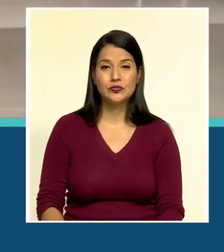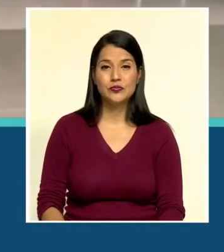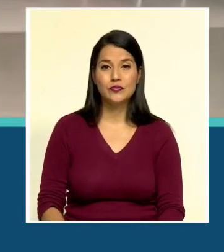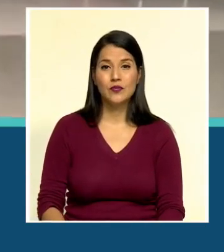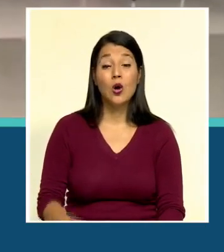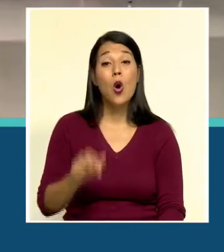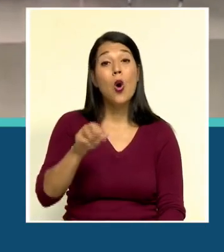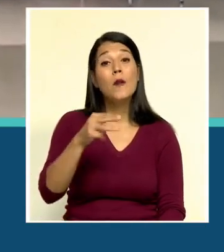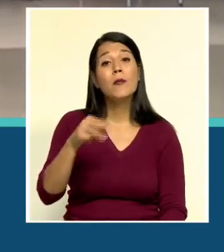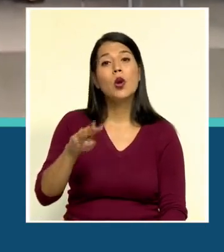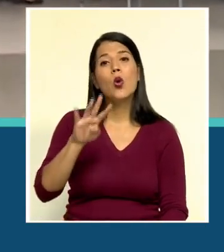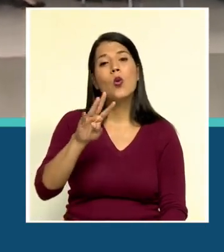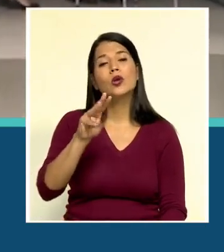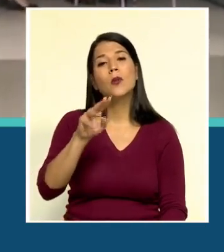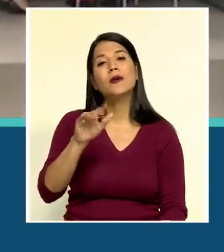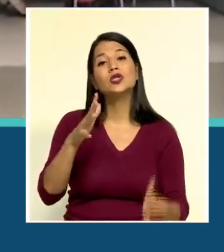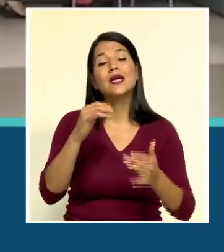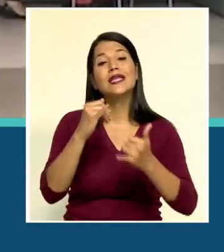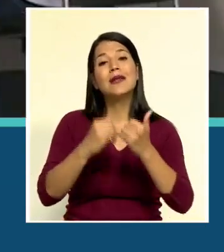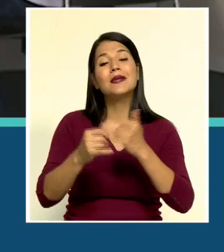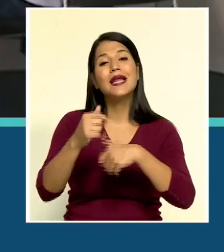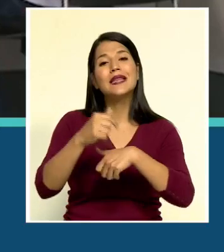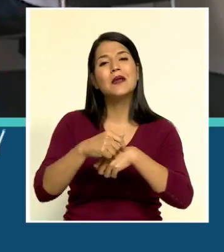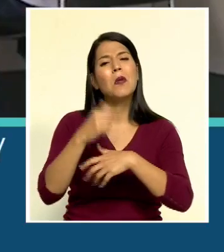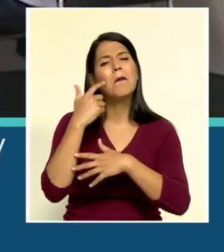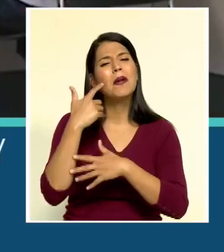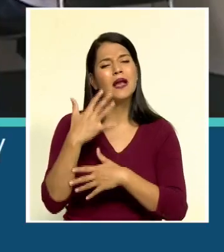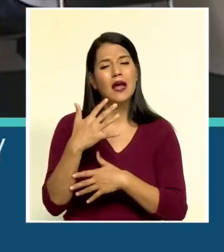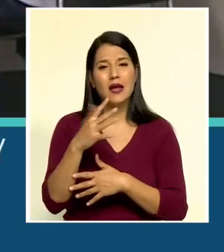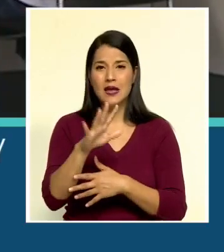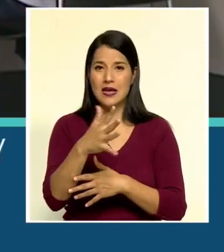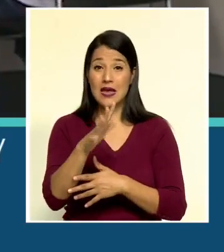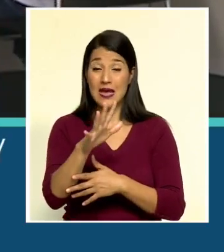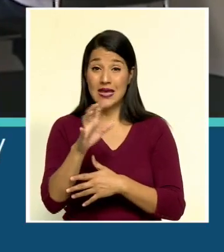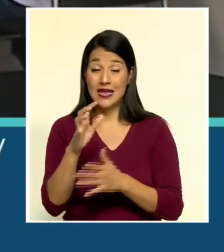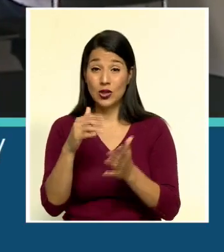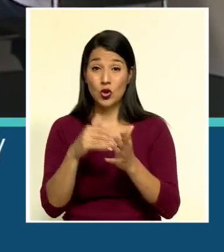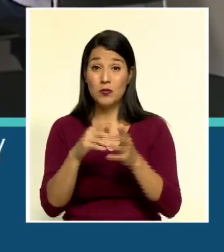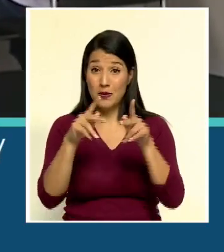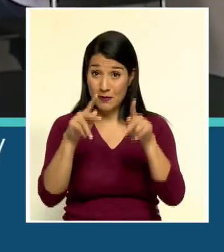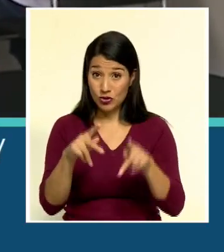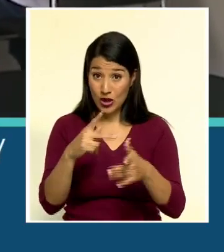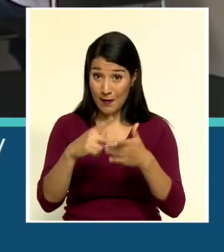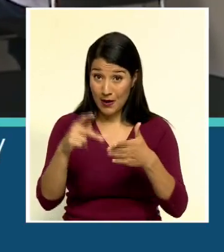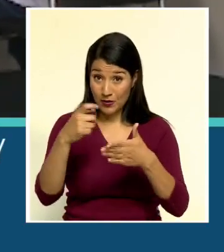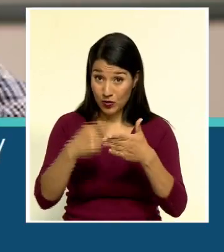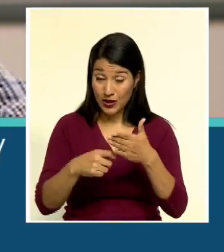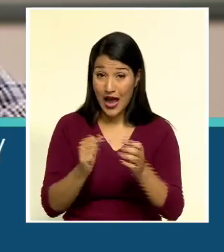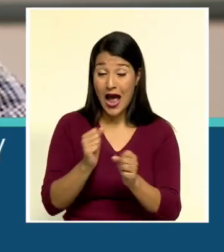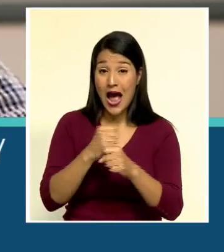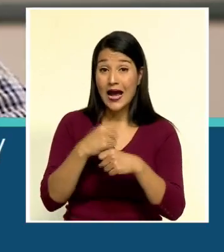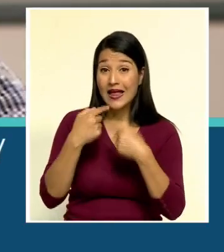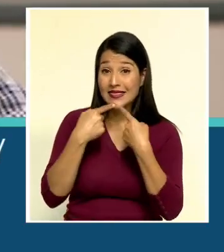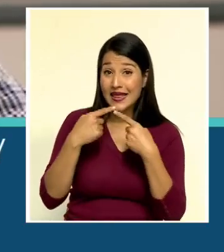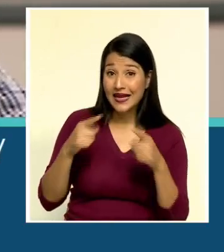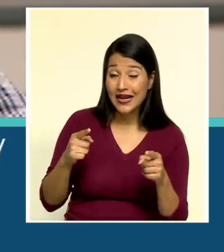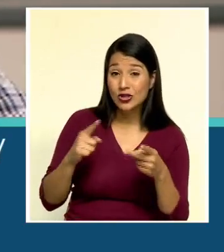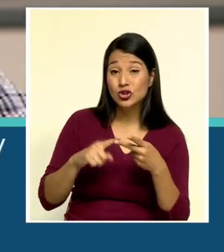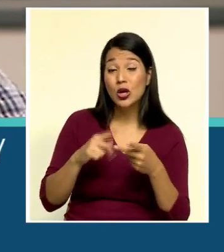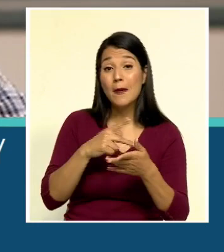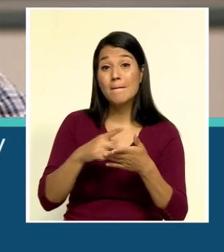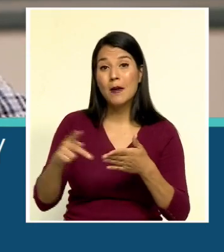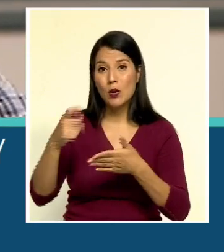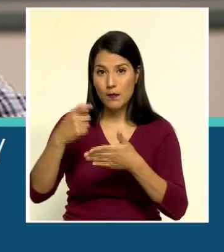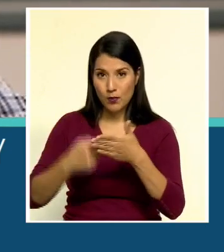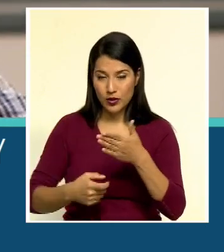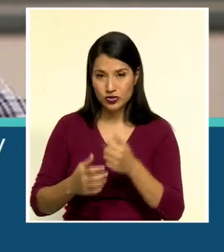Este miércoles 4 de mayo vence el plazo para que alrededor de 500,000 contribuyentes realicen la declaración y el pago de sus